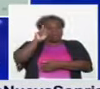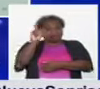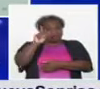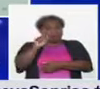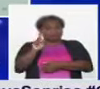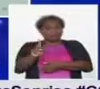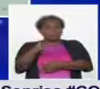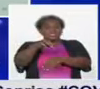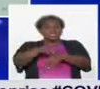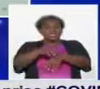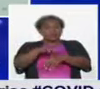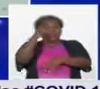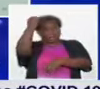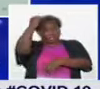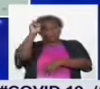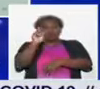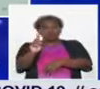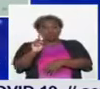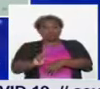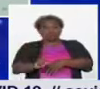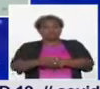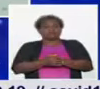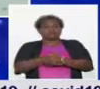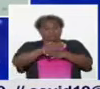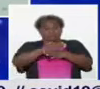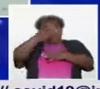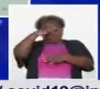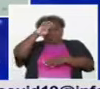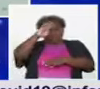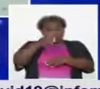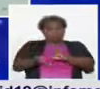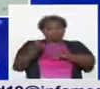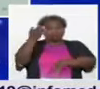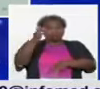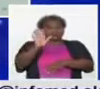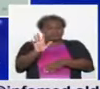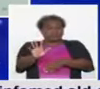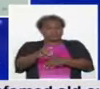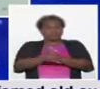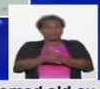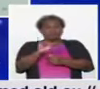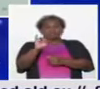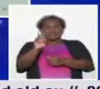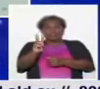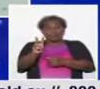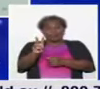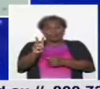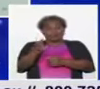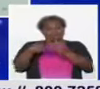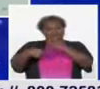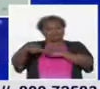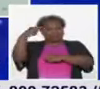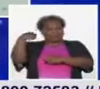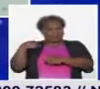uno. Santiago incrementa en 5, 50, 62 ayer.